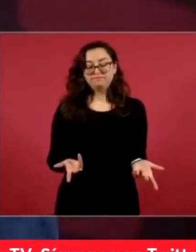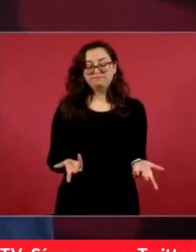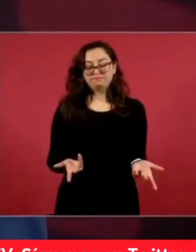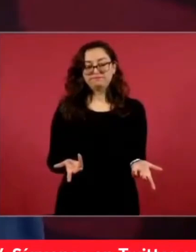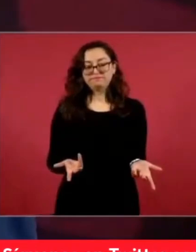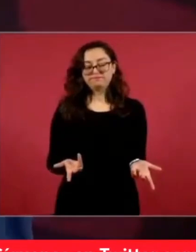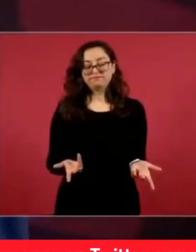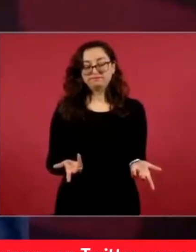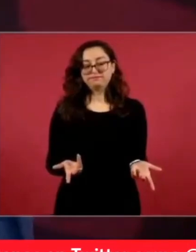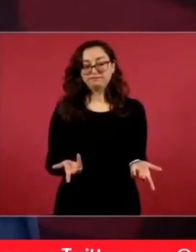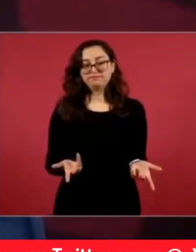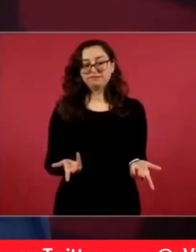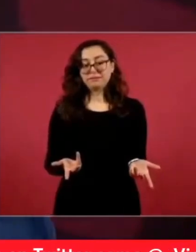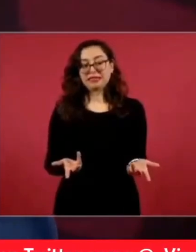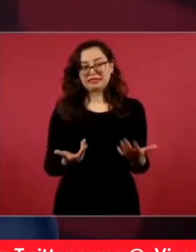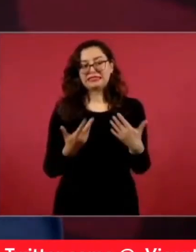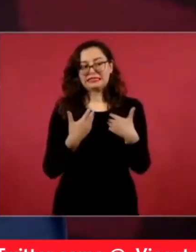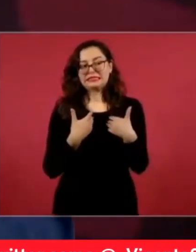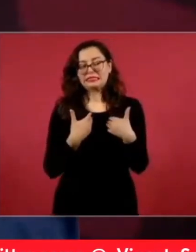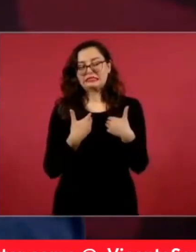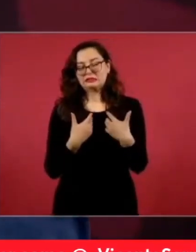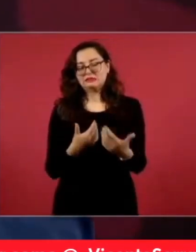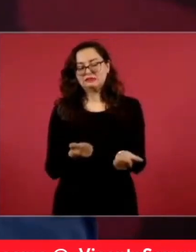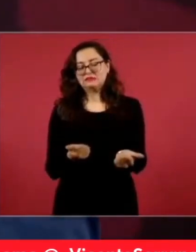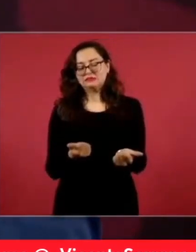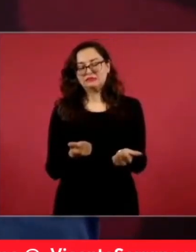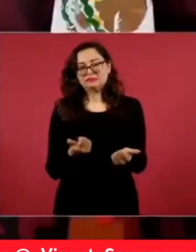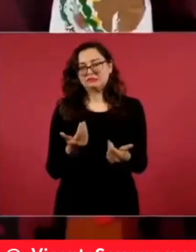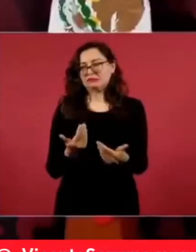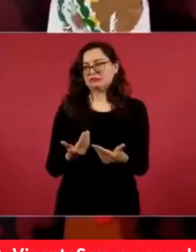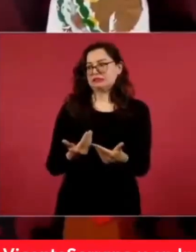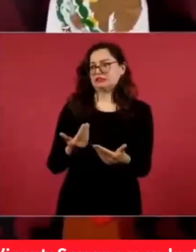También ojalá y